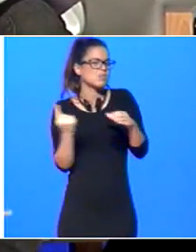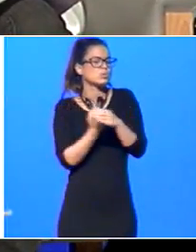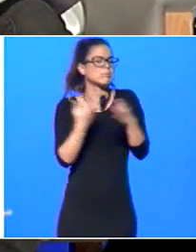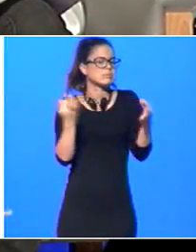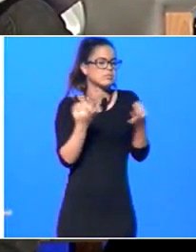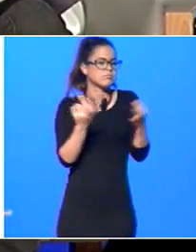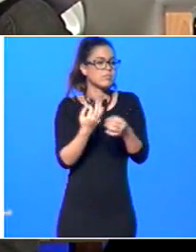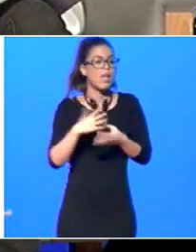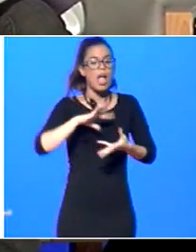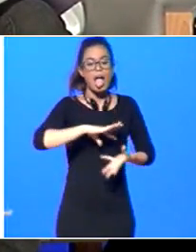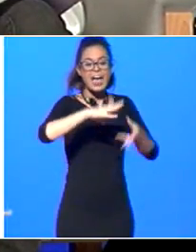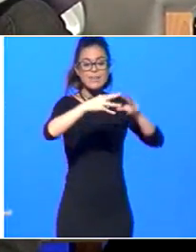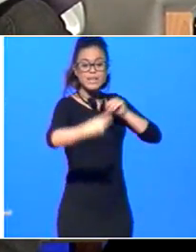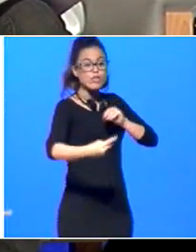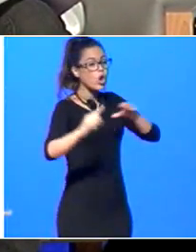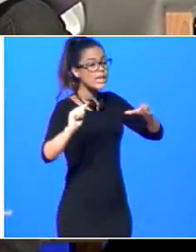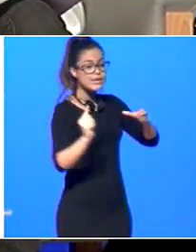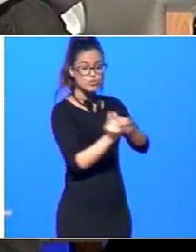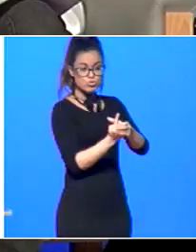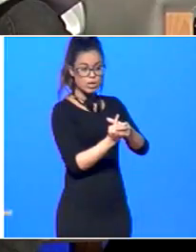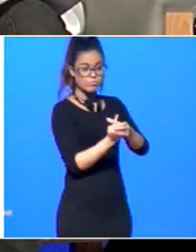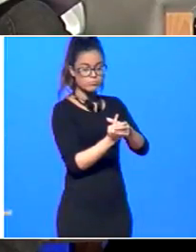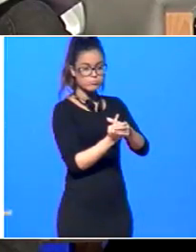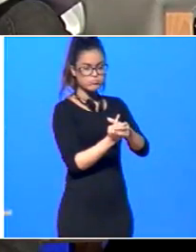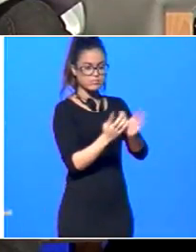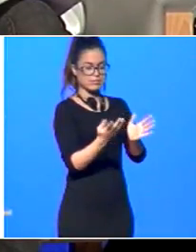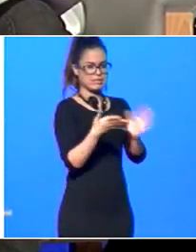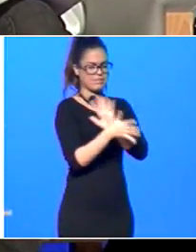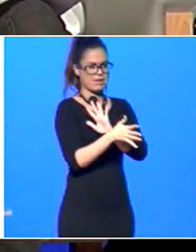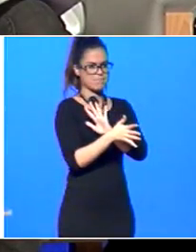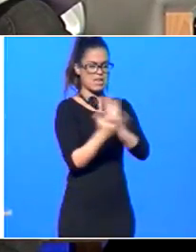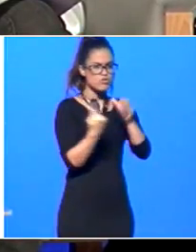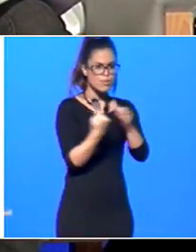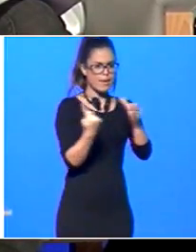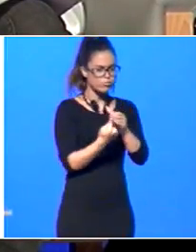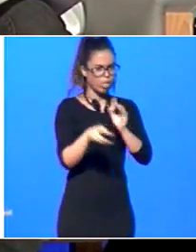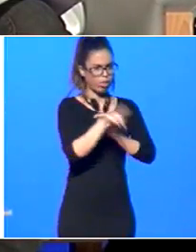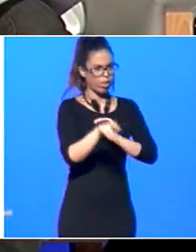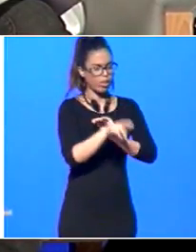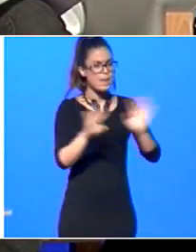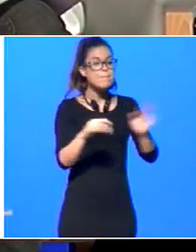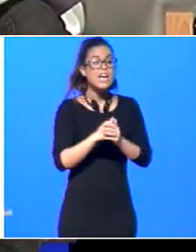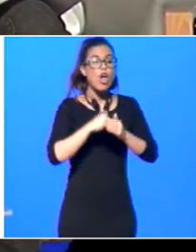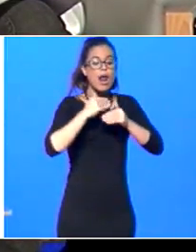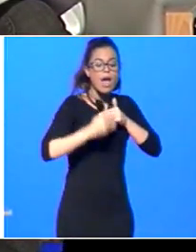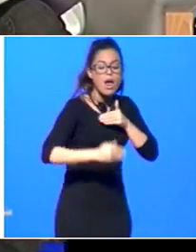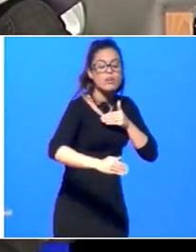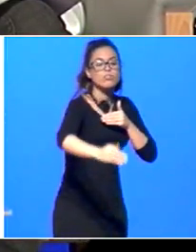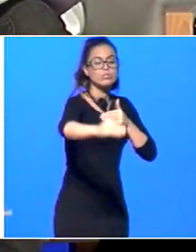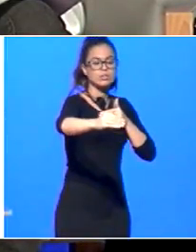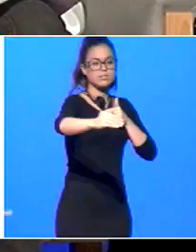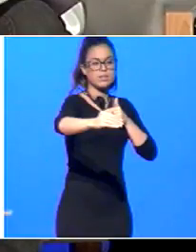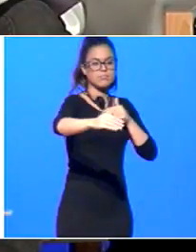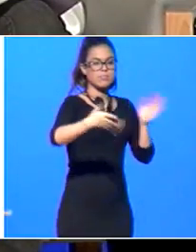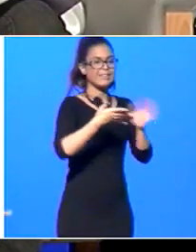es una actuación inclusiva, lo cual es una redundancia, pero que se desarrolla a lo largo del tiempo, que no es una